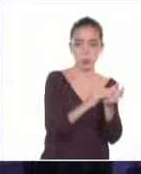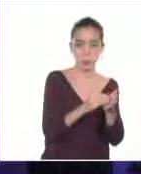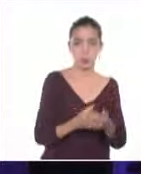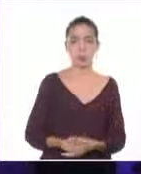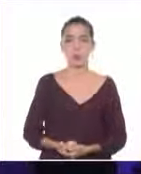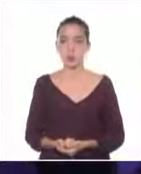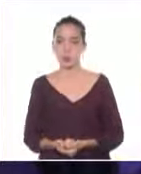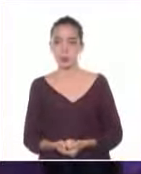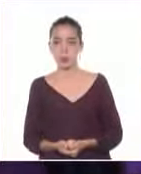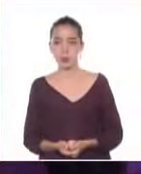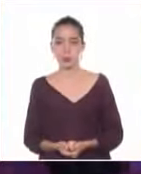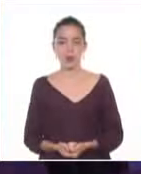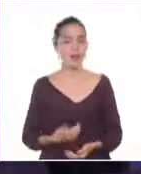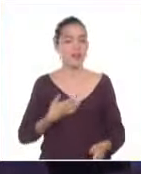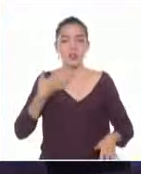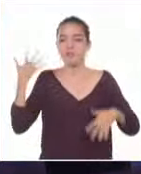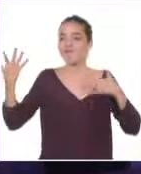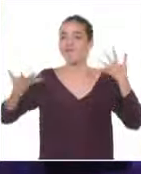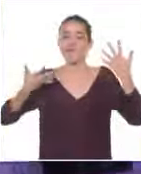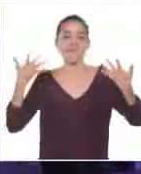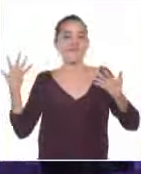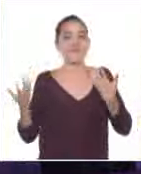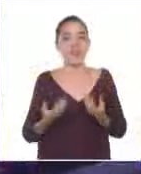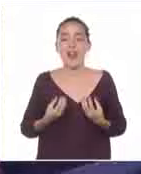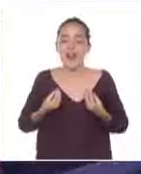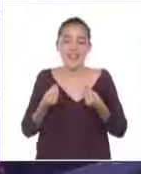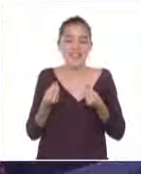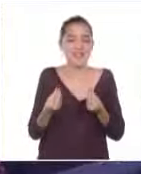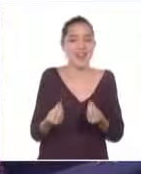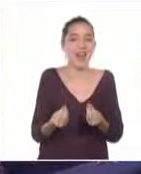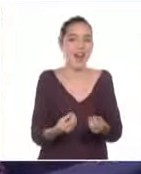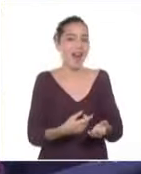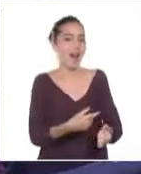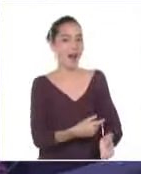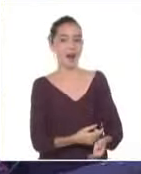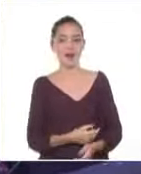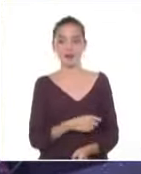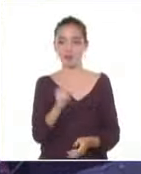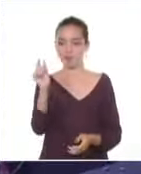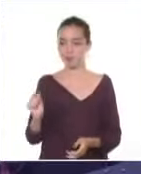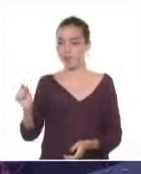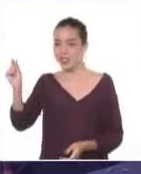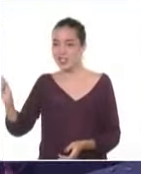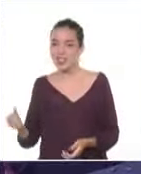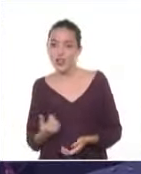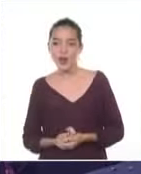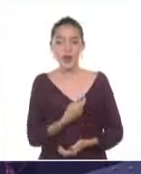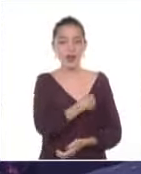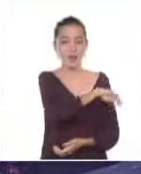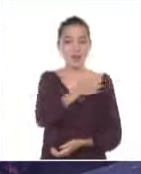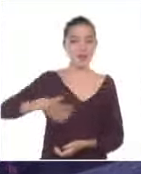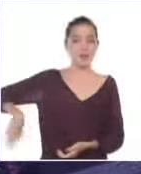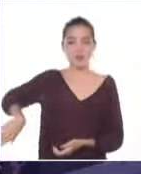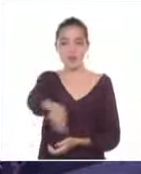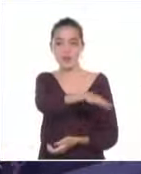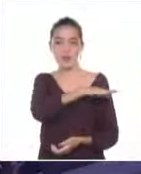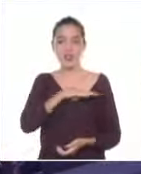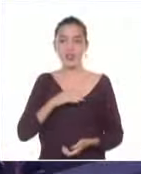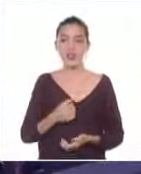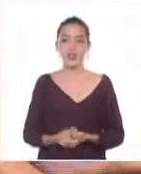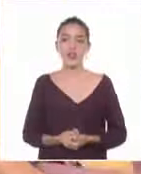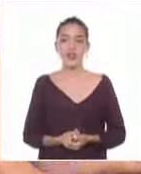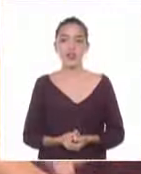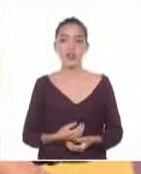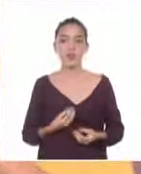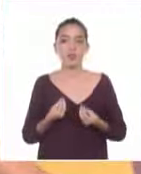la gente, de tener un espacio para que los músicos puedan trabajar, para que el público tenga un encuentro con sus creadores. Y una de las cosas más